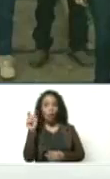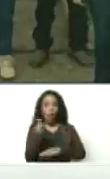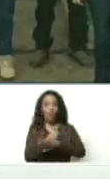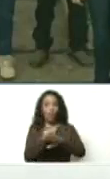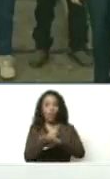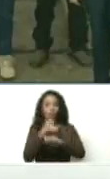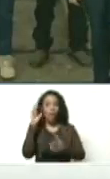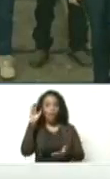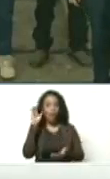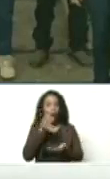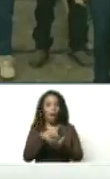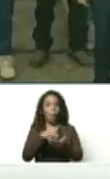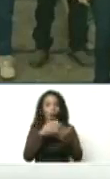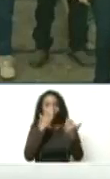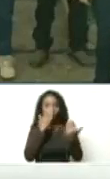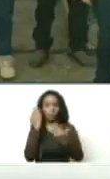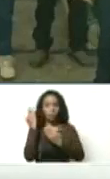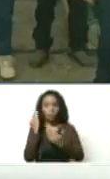gobernadora de Aragua, adelante.